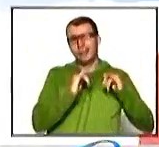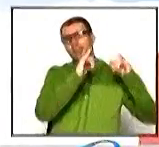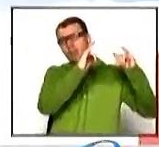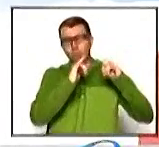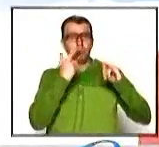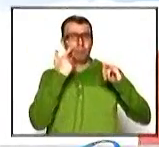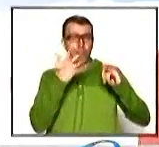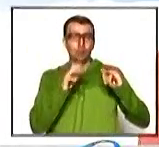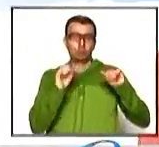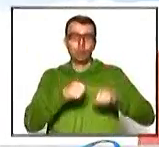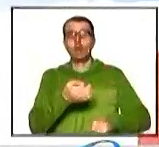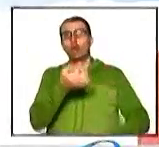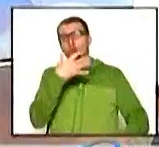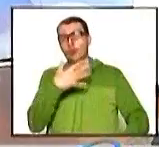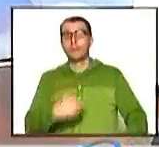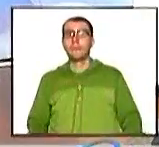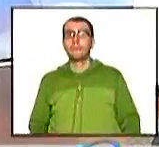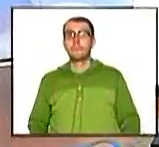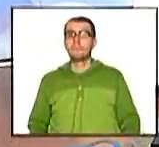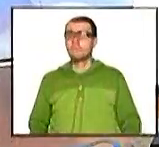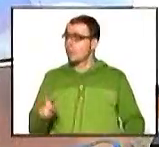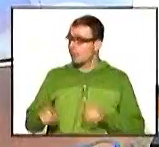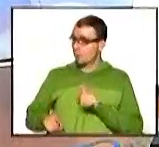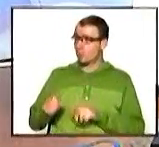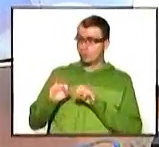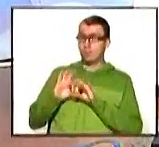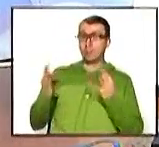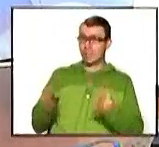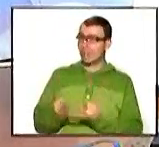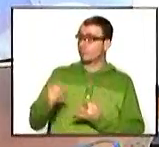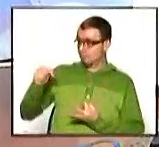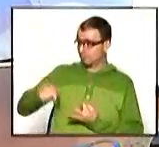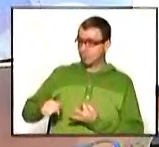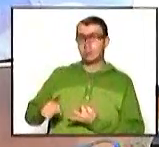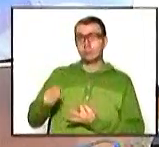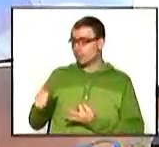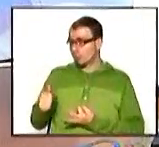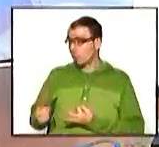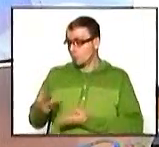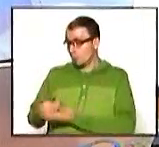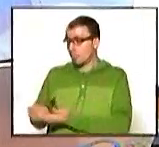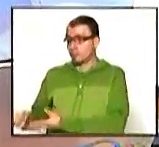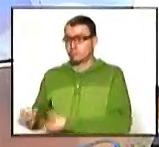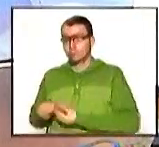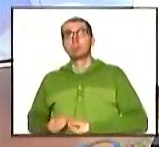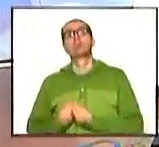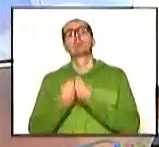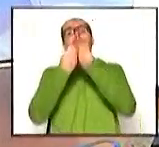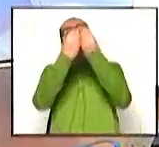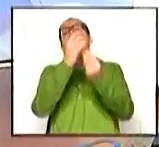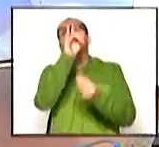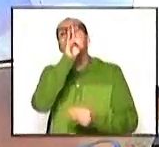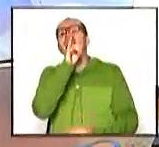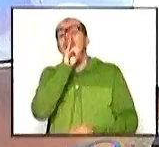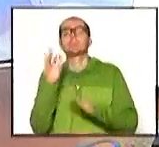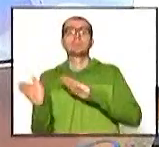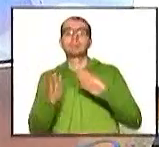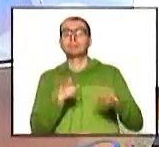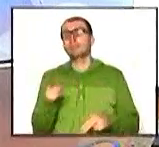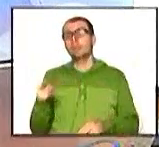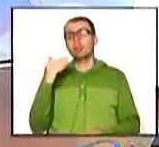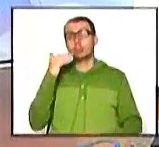Unidos. Aunque de aquí los familiares llevan muchos productos, claro, suyos para Estados Unidos, ¿no es cierto? María está en Armenia. Adelante, María, buenas